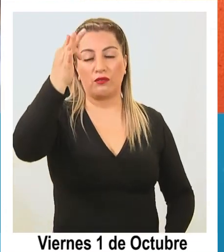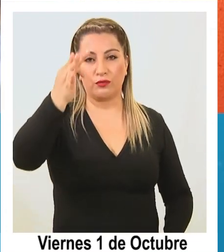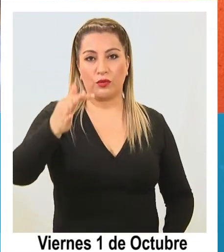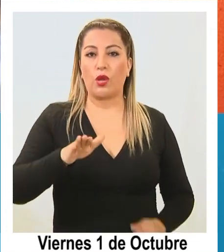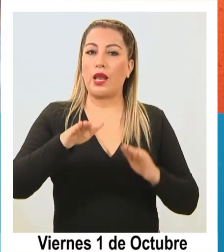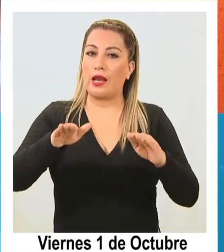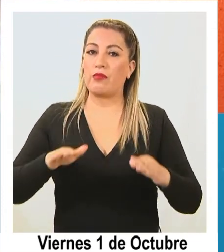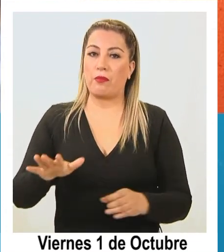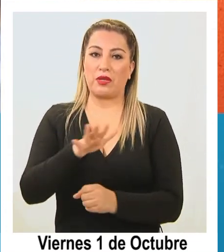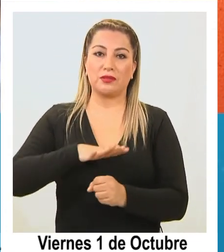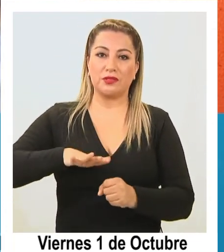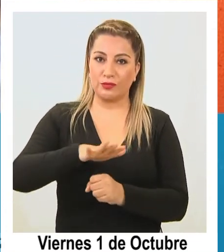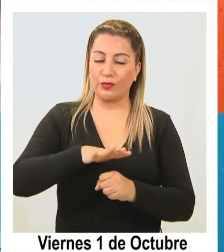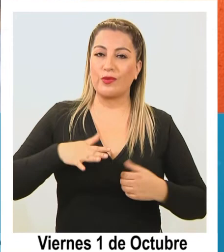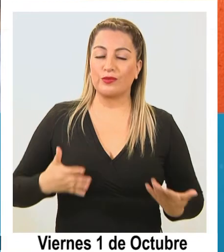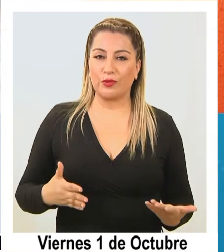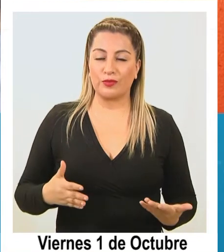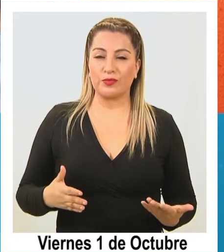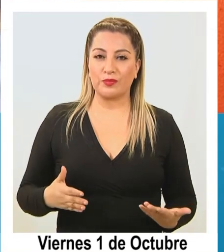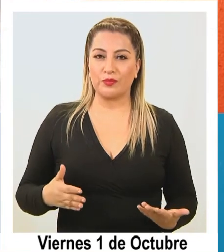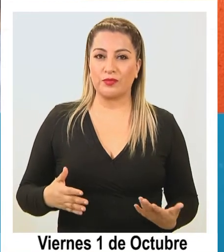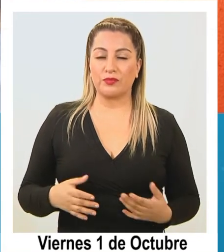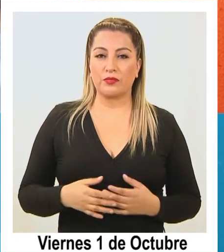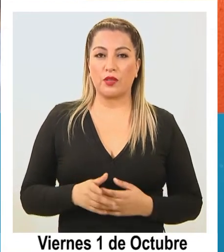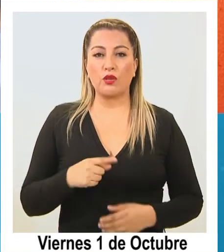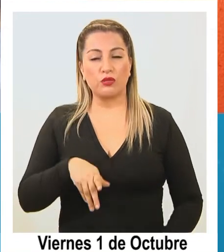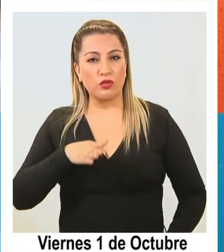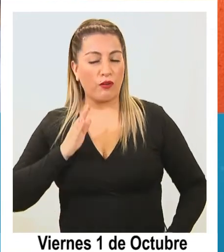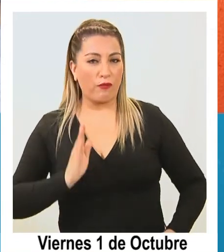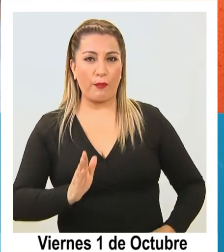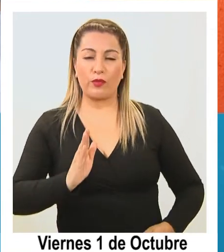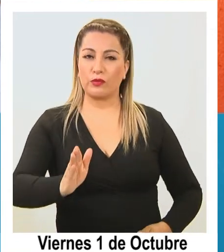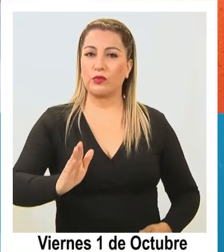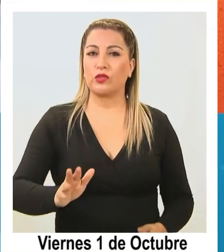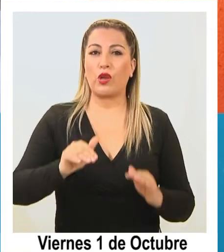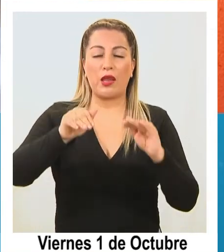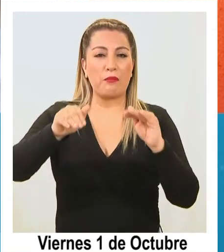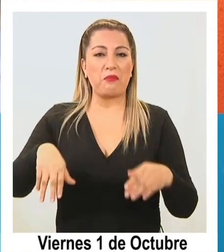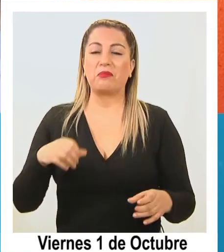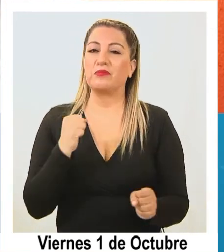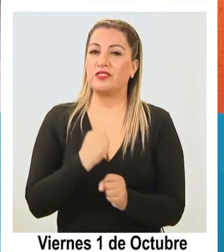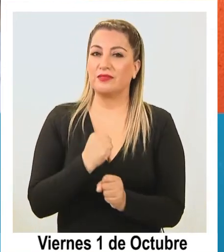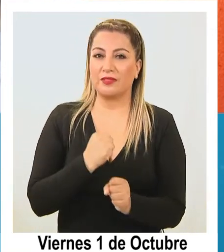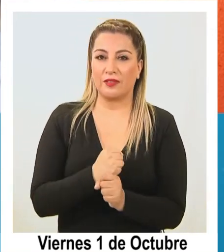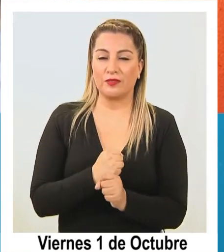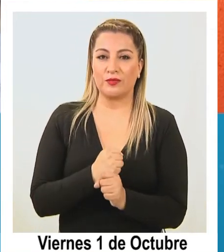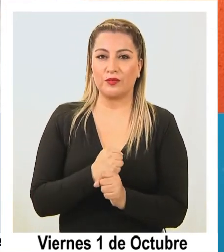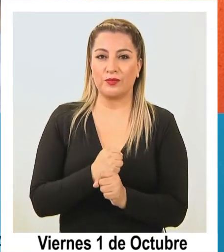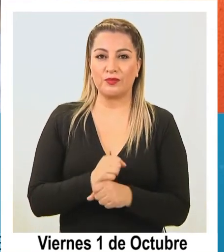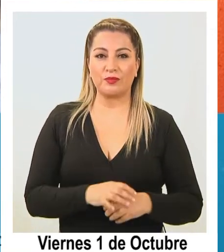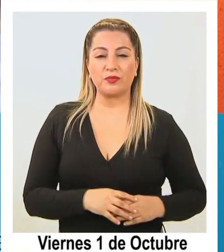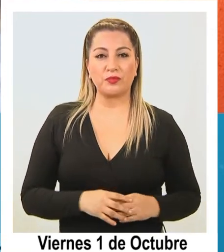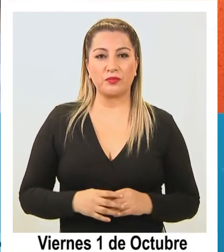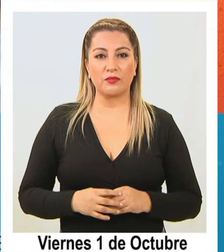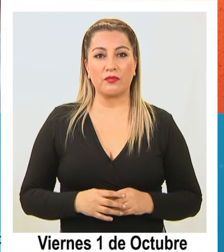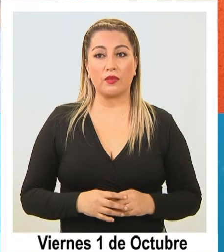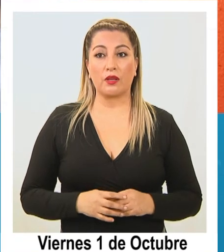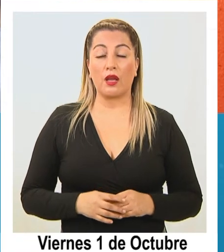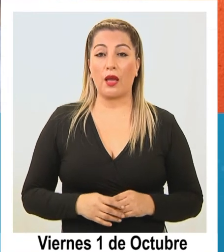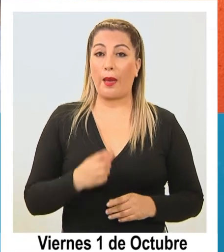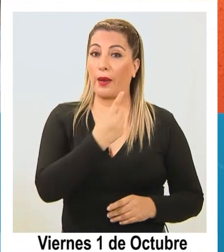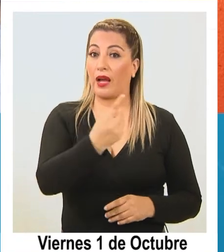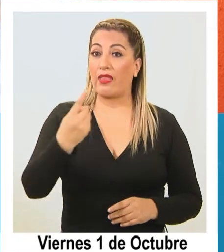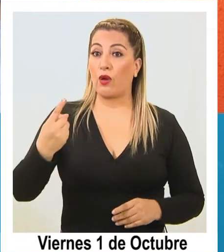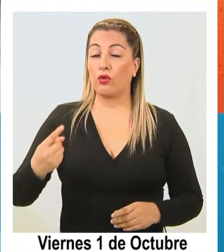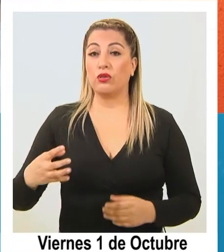esta situación migratoria, y por lo tanto nosotros vamos a seguir en estas líneas de trabajo para dar seguridad a